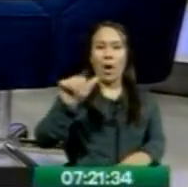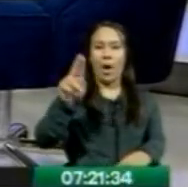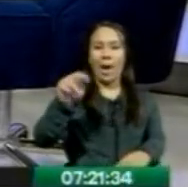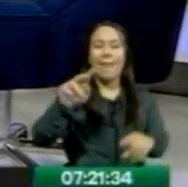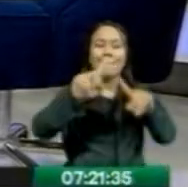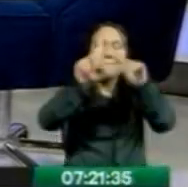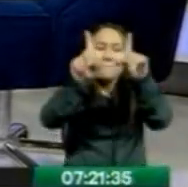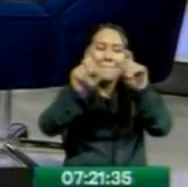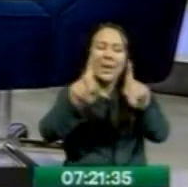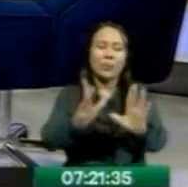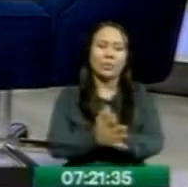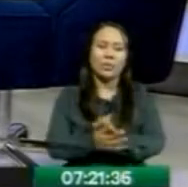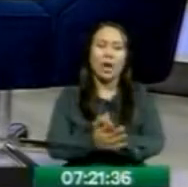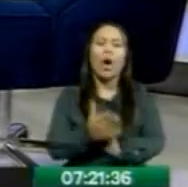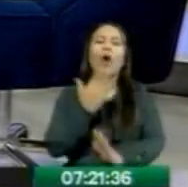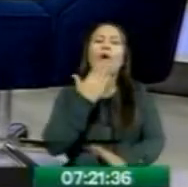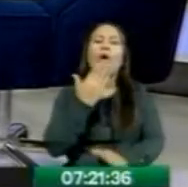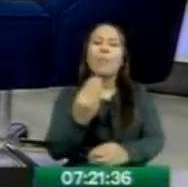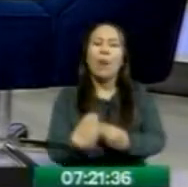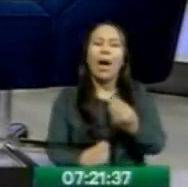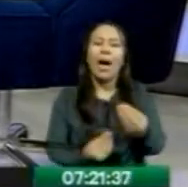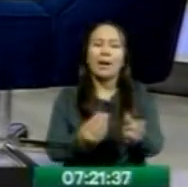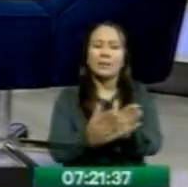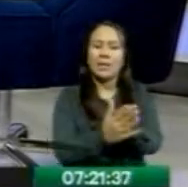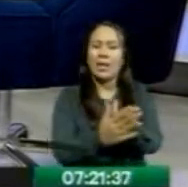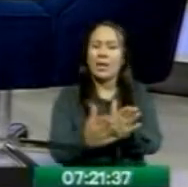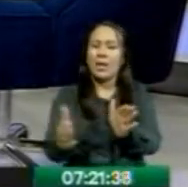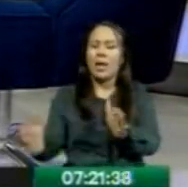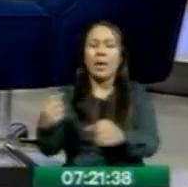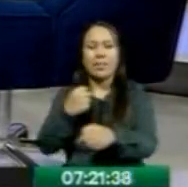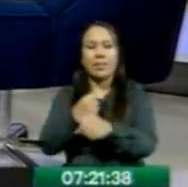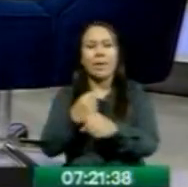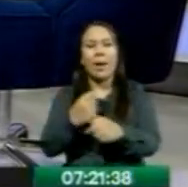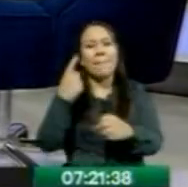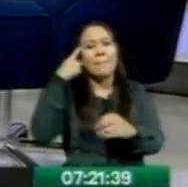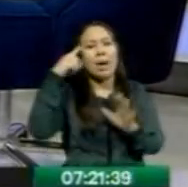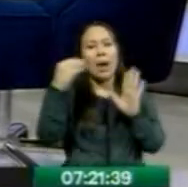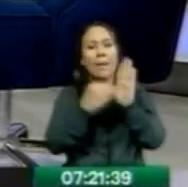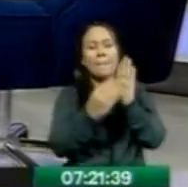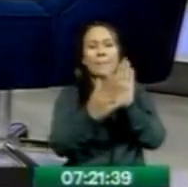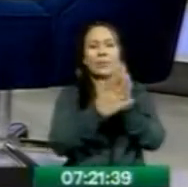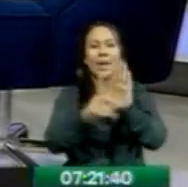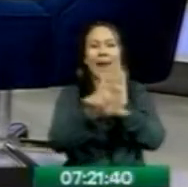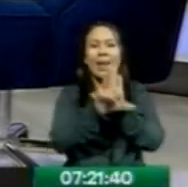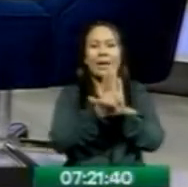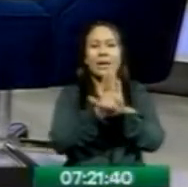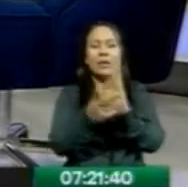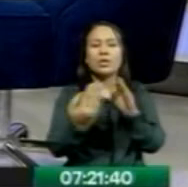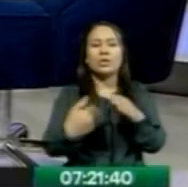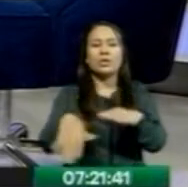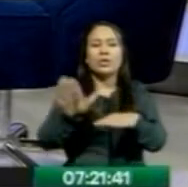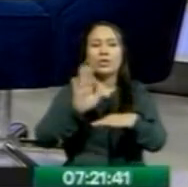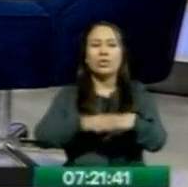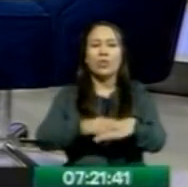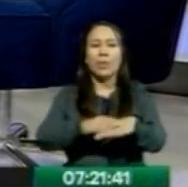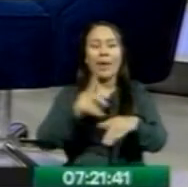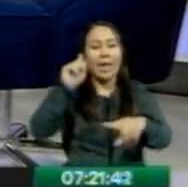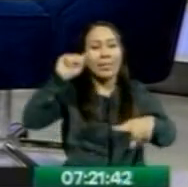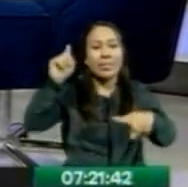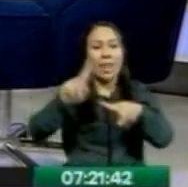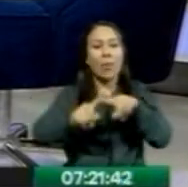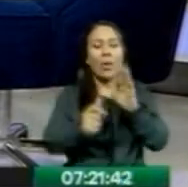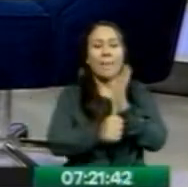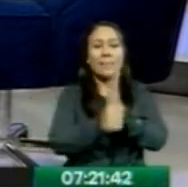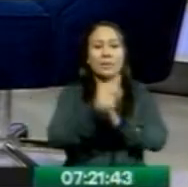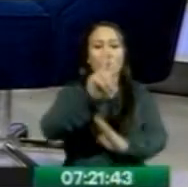pregunta lo siguiente: ¿qué gestiones se ha realizado para aplicar la ley en lo concerniente al acuerdo